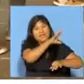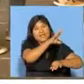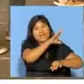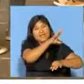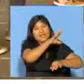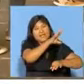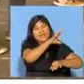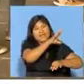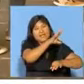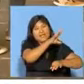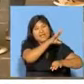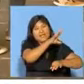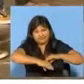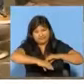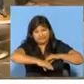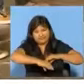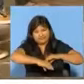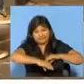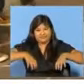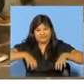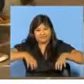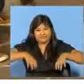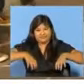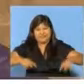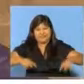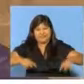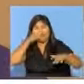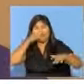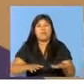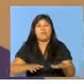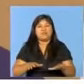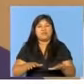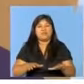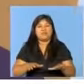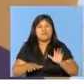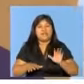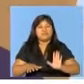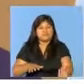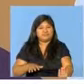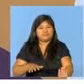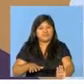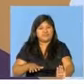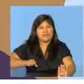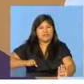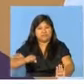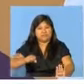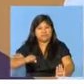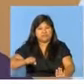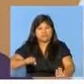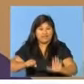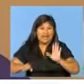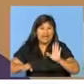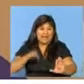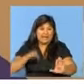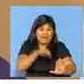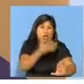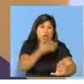bueno que con eso pudimos conseguir un embrague que lo adaptamos para que pueda tener la tracción necesaria